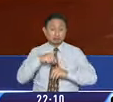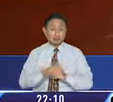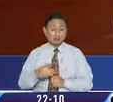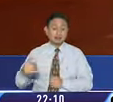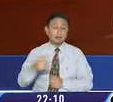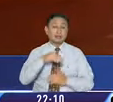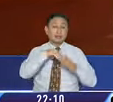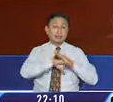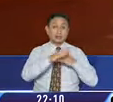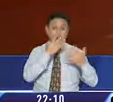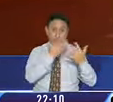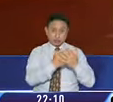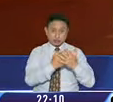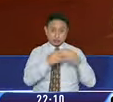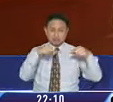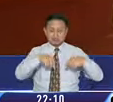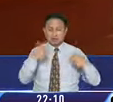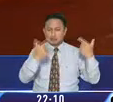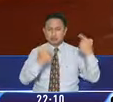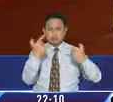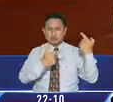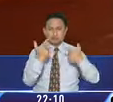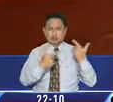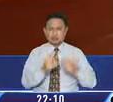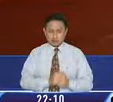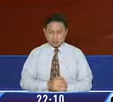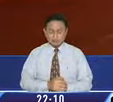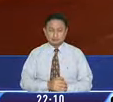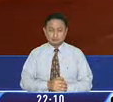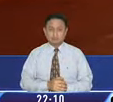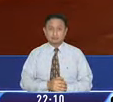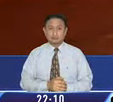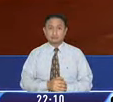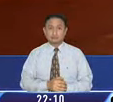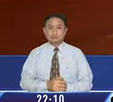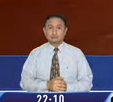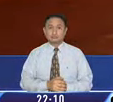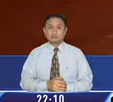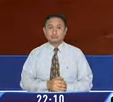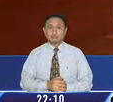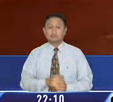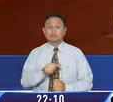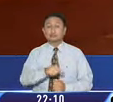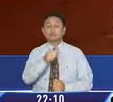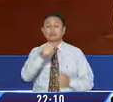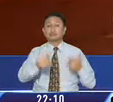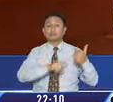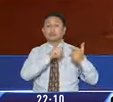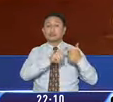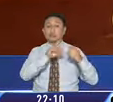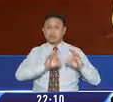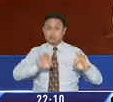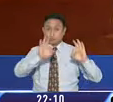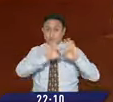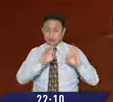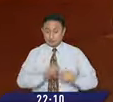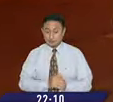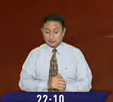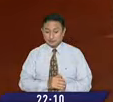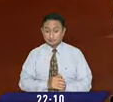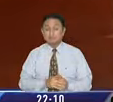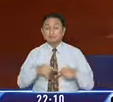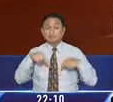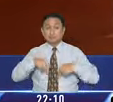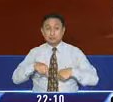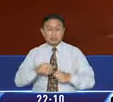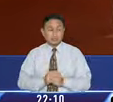dado justamente algunos incidentes dentro de lo que es este recinto carcelario. Otra cosa importante es que pese a que ya son